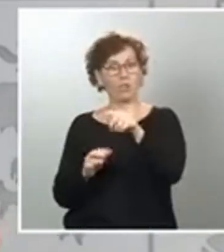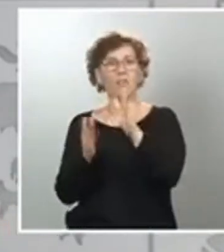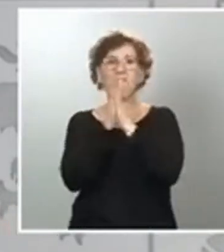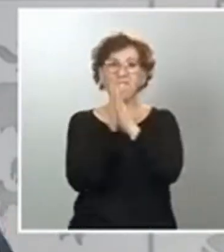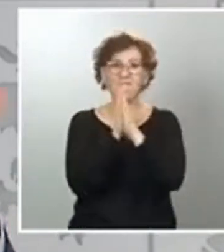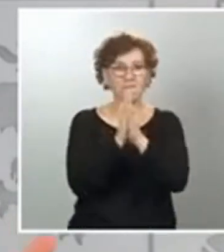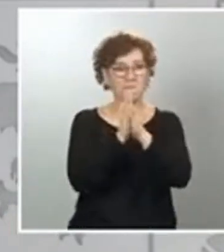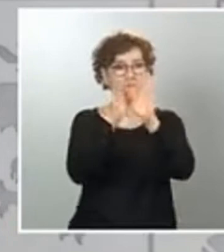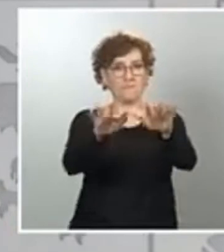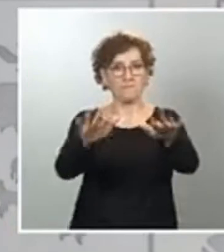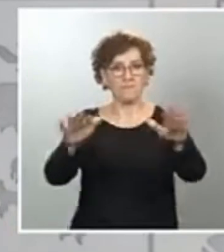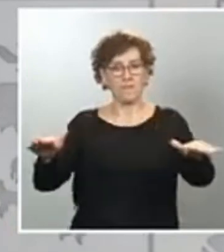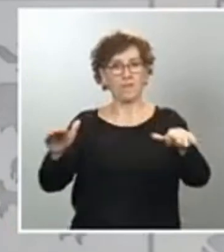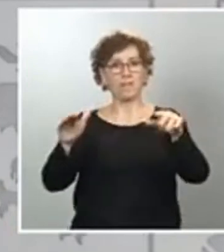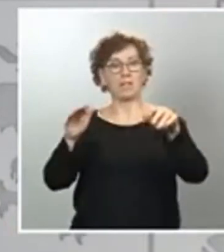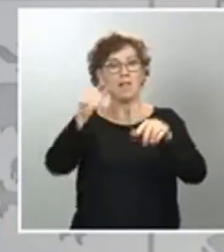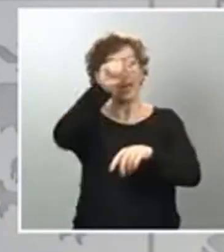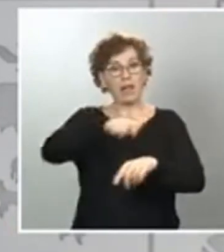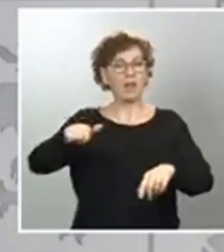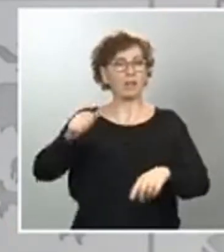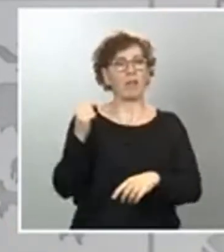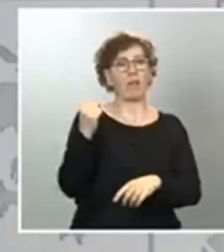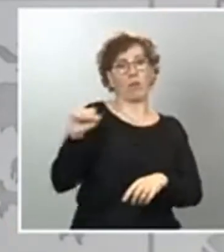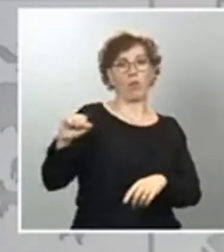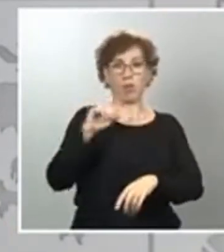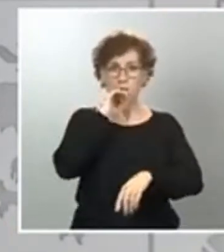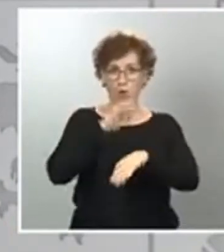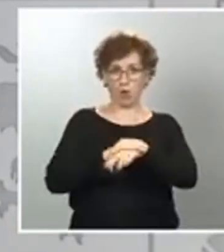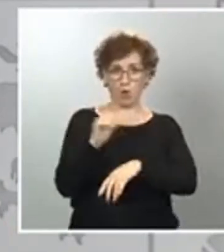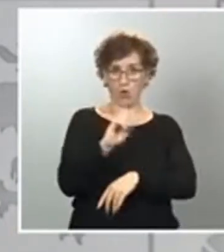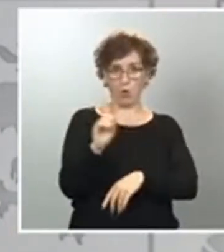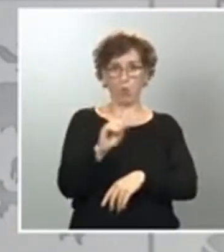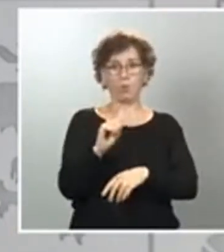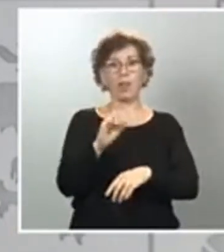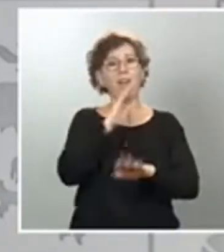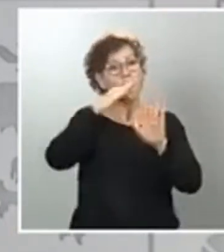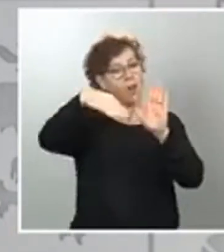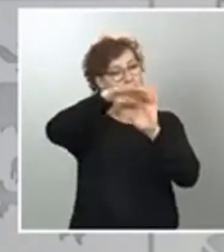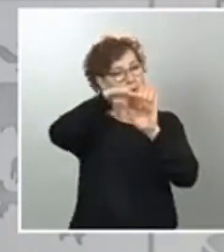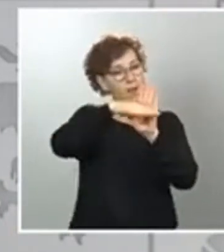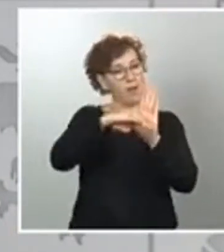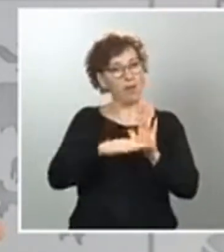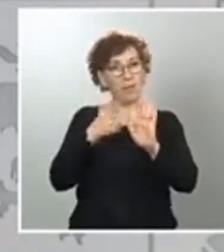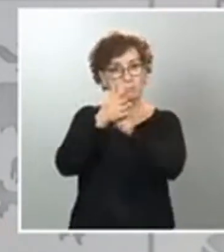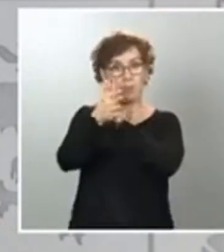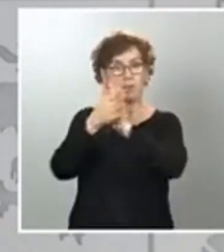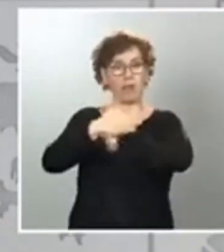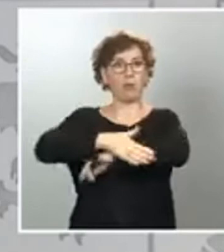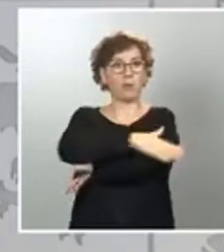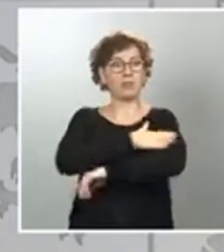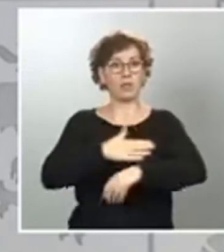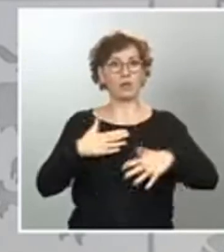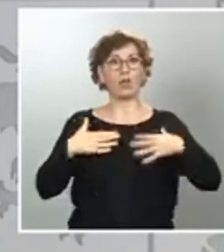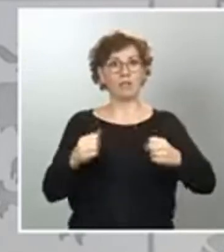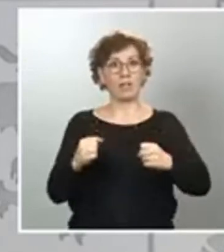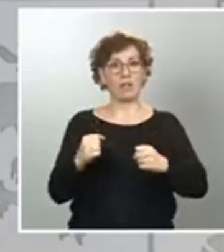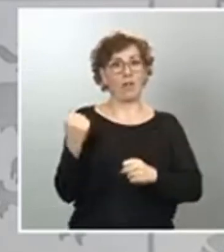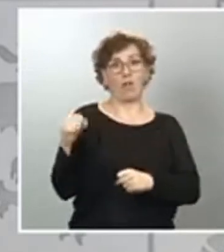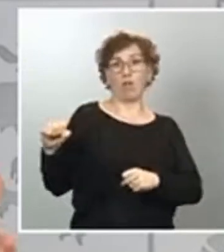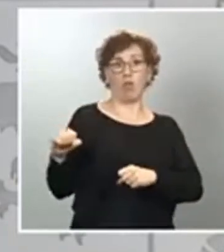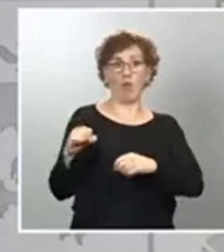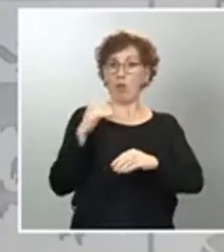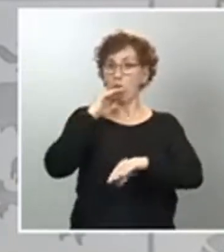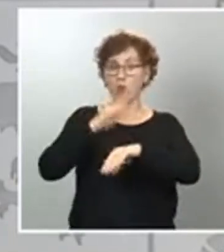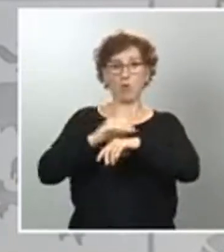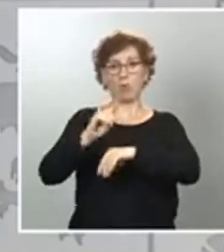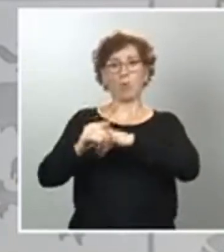aquellas personas que no cumplieron con las condiciones que se plantearon por parte, en este caso, del Ministerio de Sanidad para la salida, en este